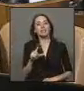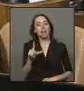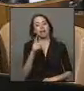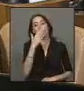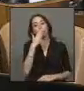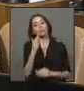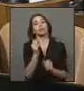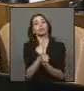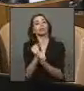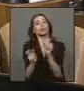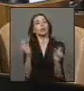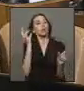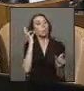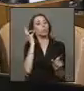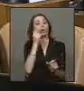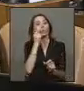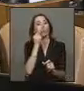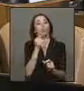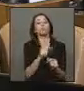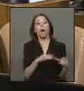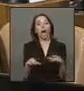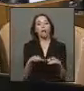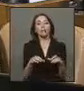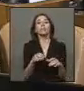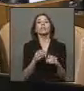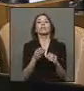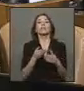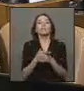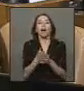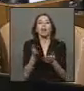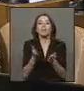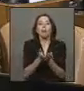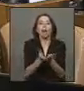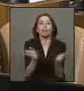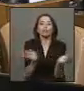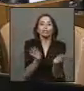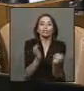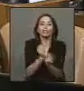pescadores y las mujeres que forman parte de las actividades de la pesca artesanal.